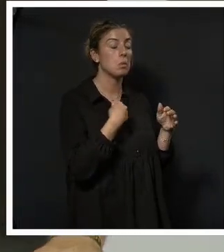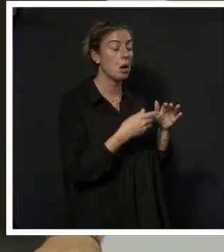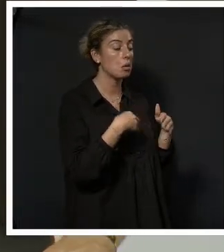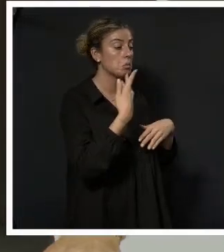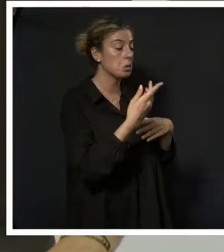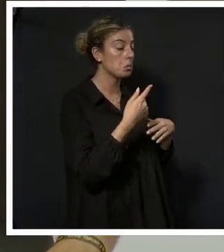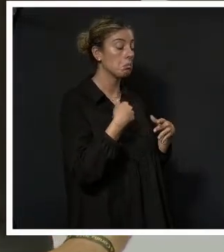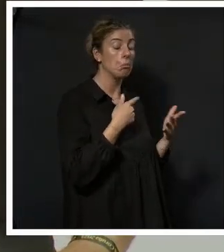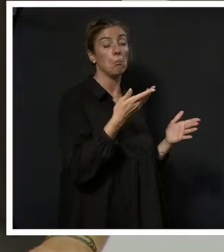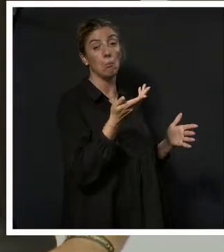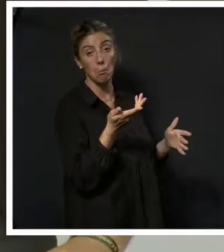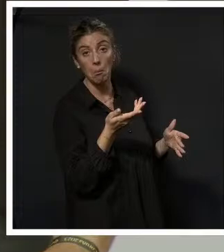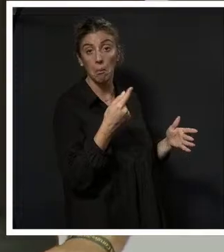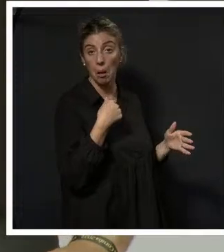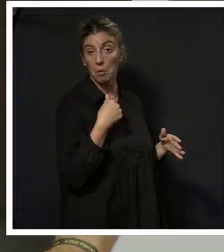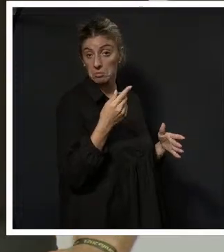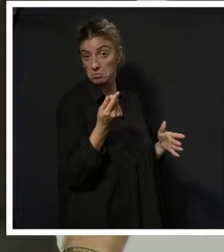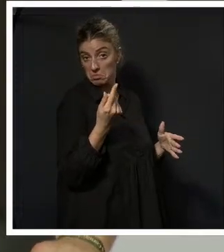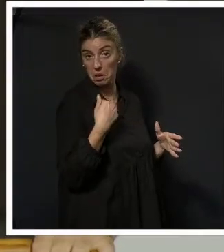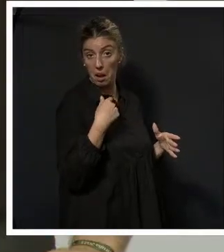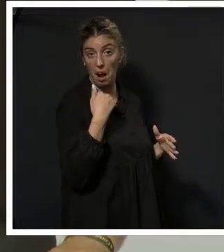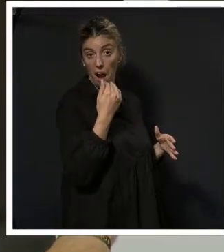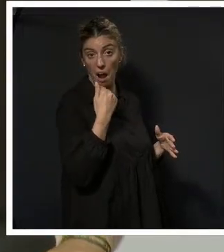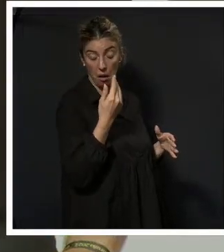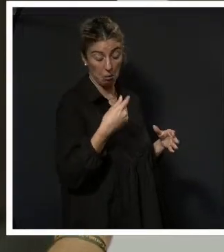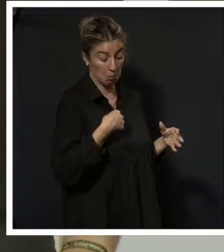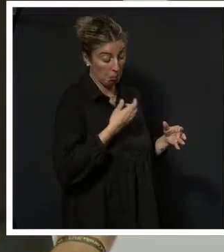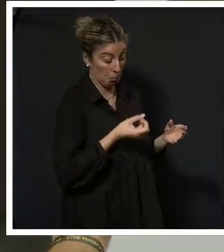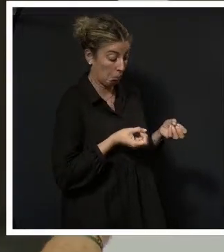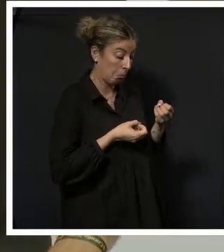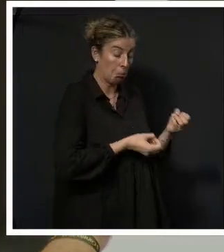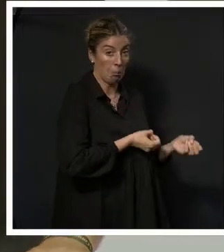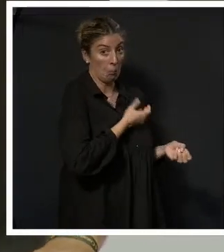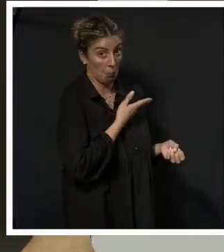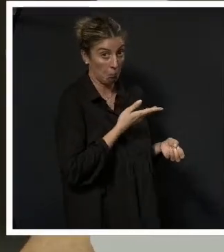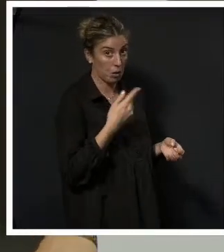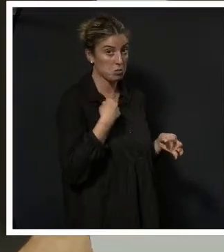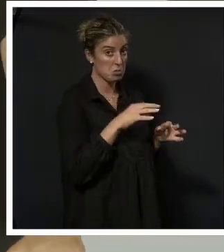bien que más o menos tiene algo de talento para hacerlo